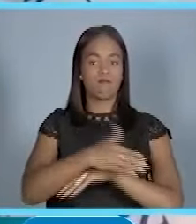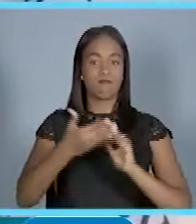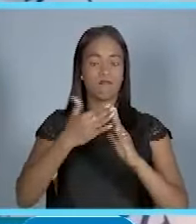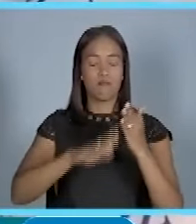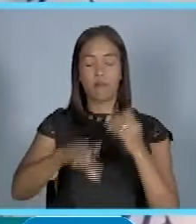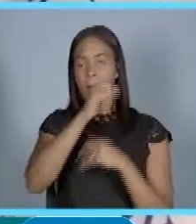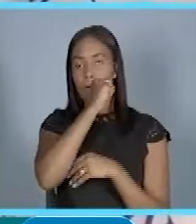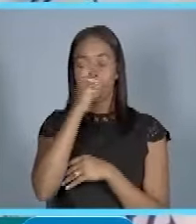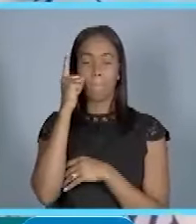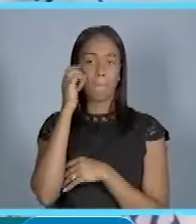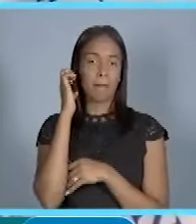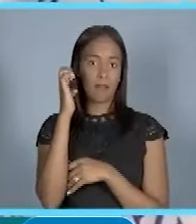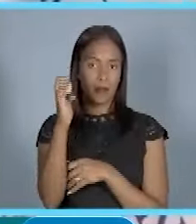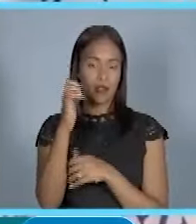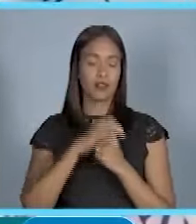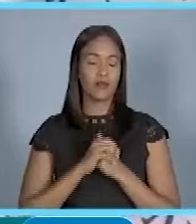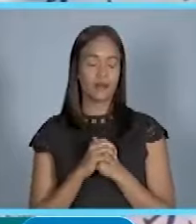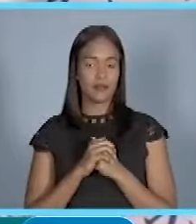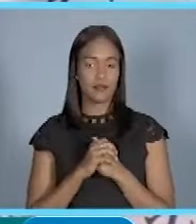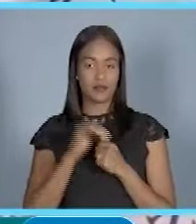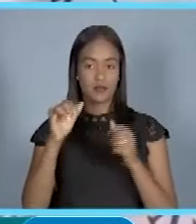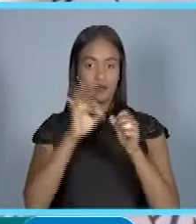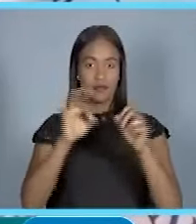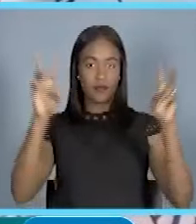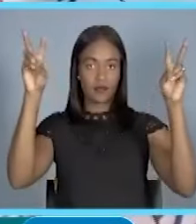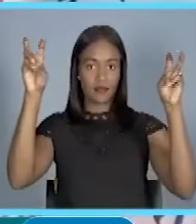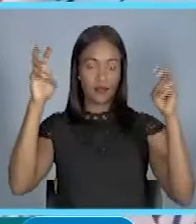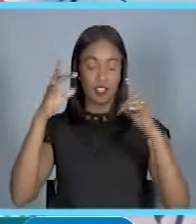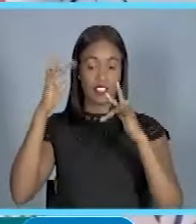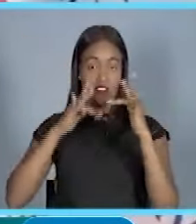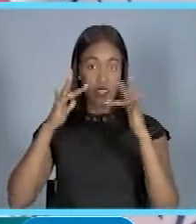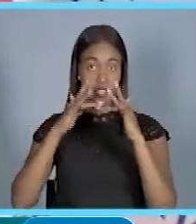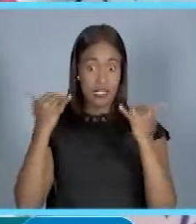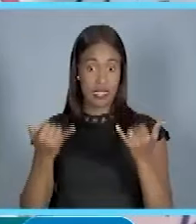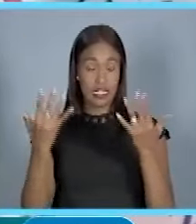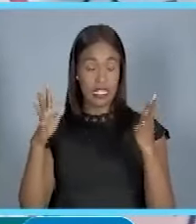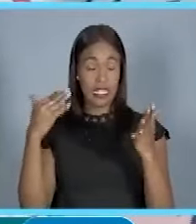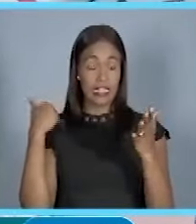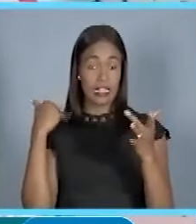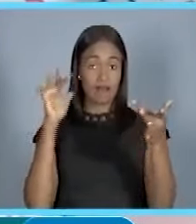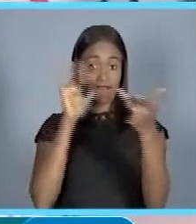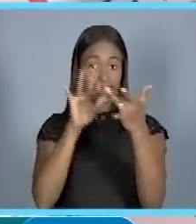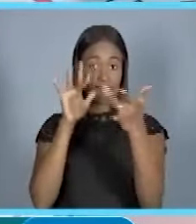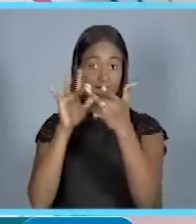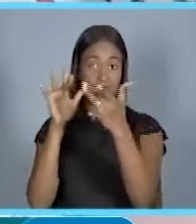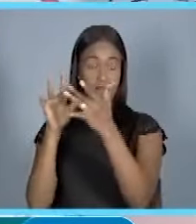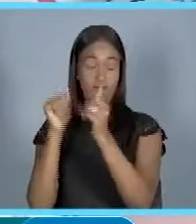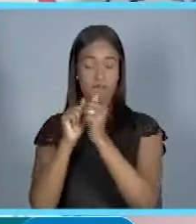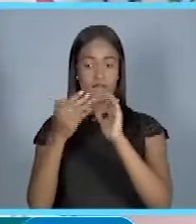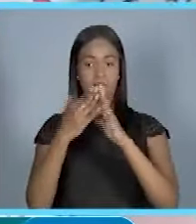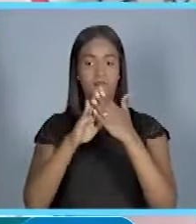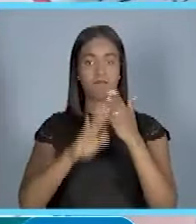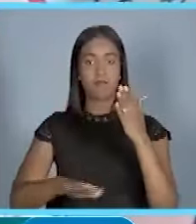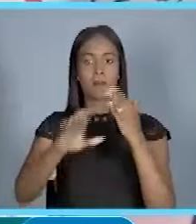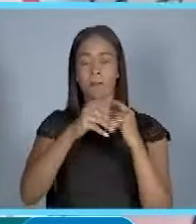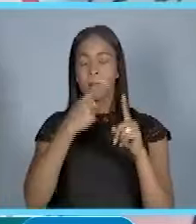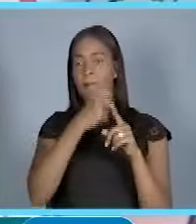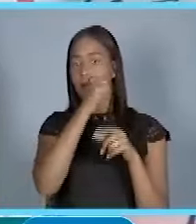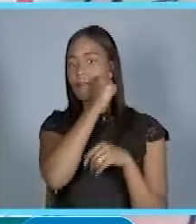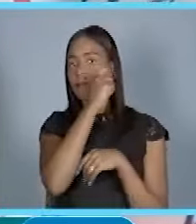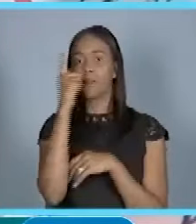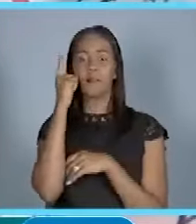municipio Santo Domingo Este. Un eslabón faltante que había de interconexión del municipio de Santo